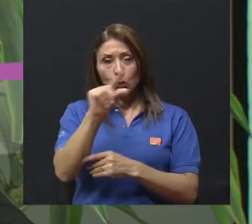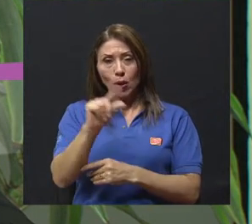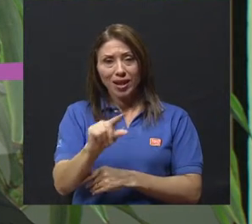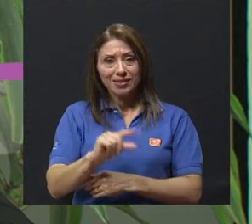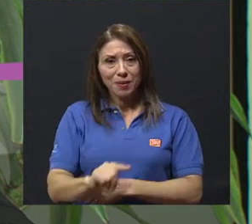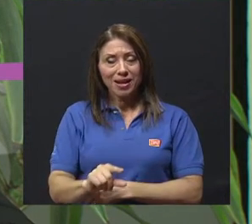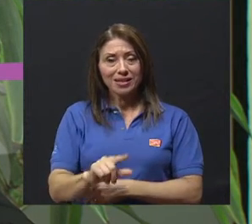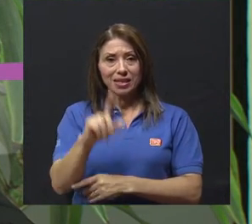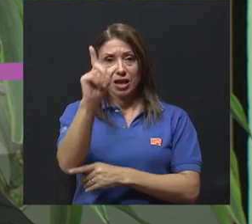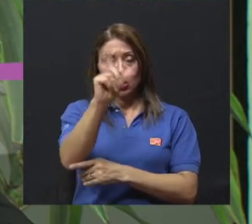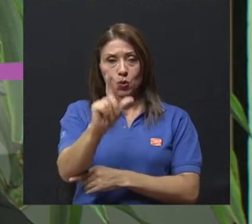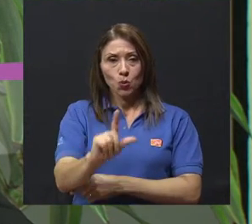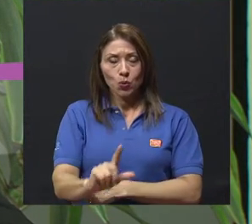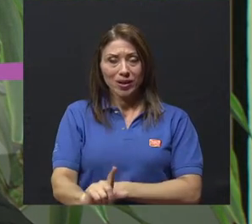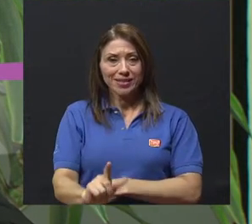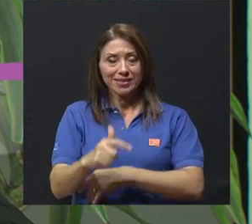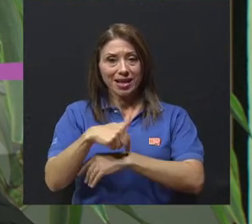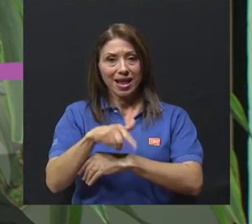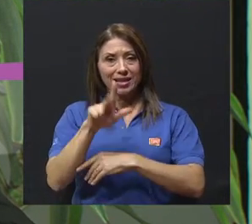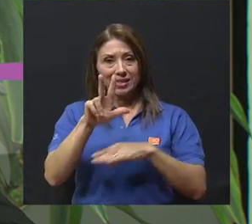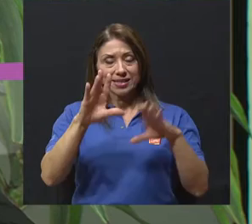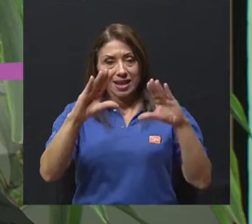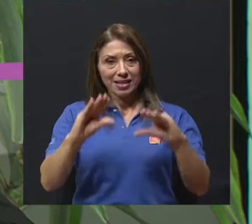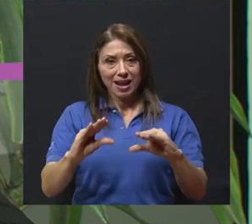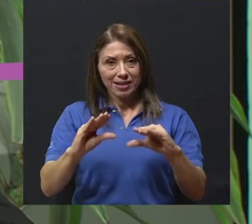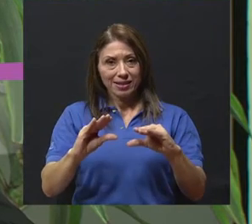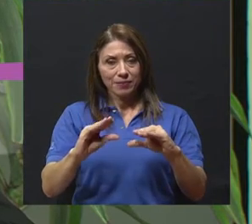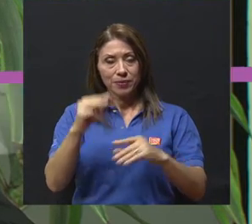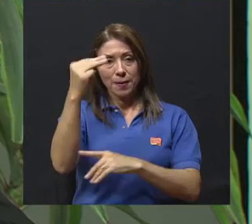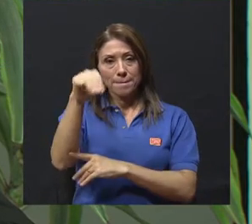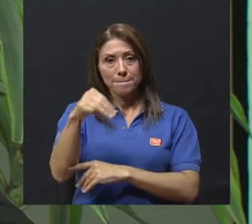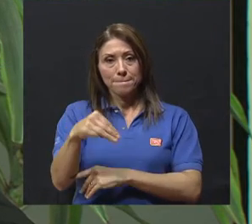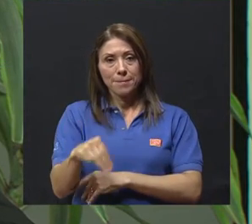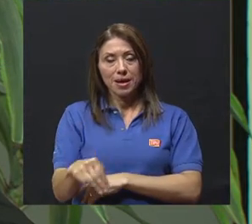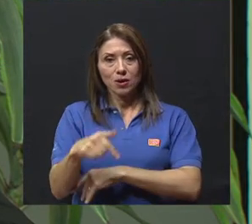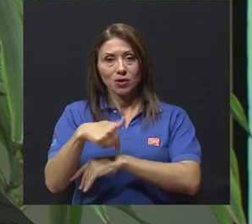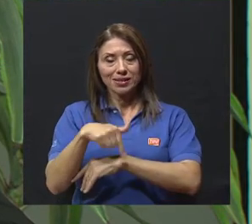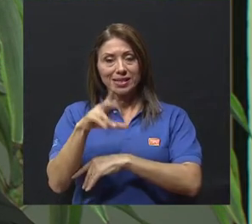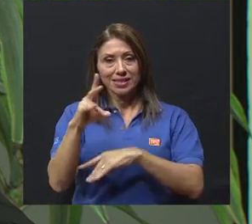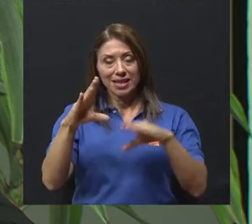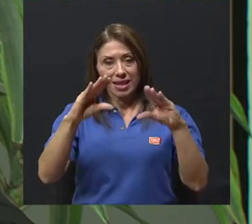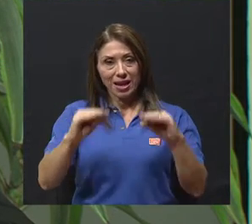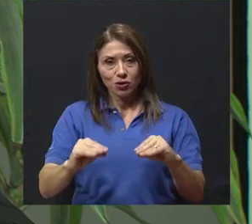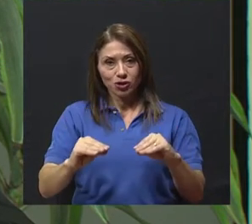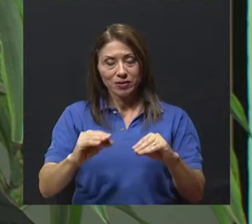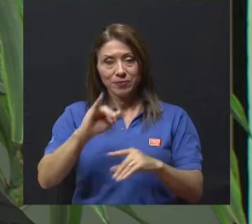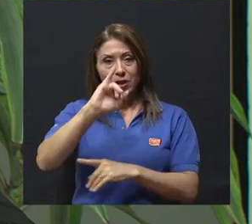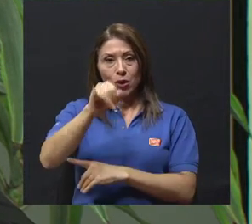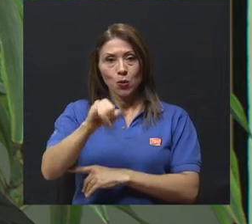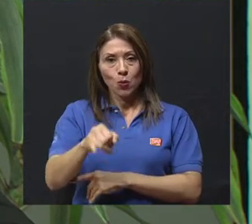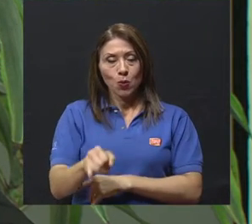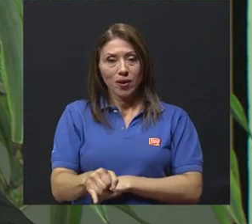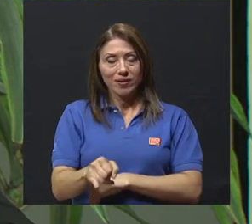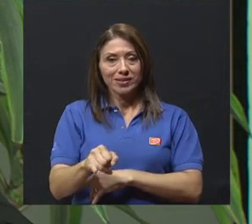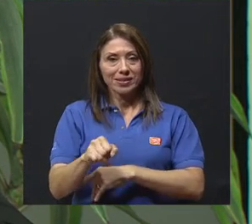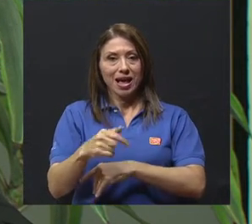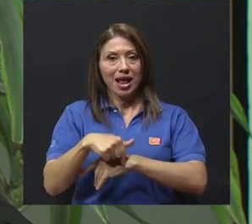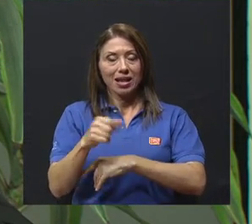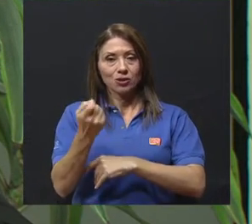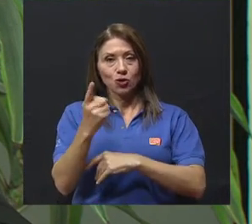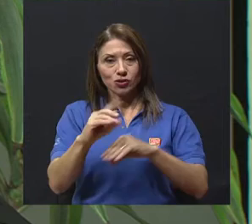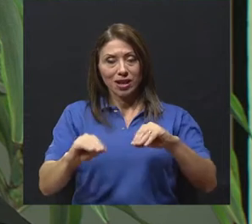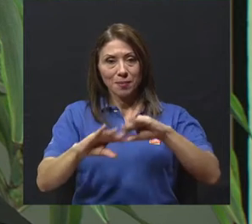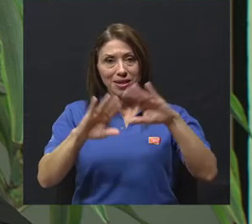humanos los lunes los días lunes perdón a las 3 de la tarde los miércoles a las 7 de la noche y los jueves a las